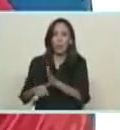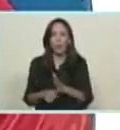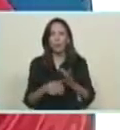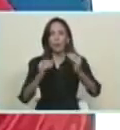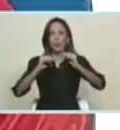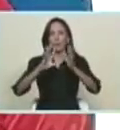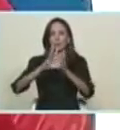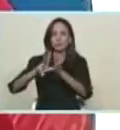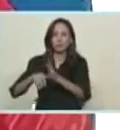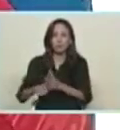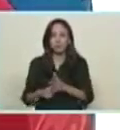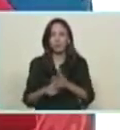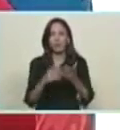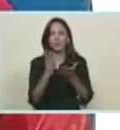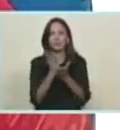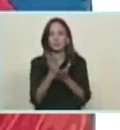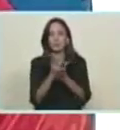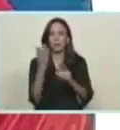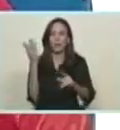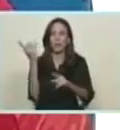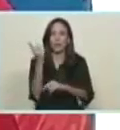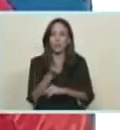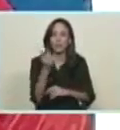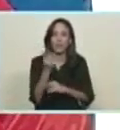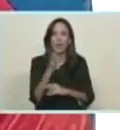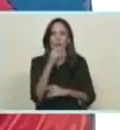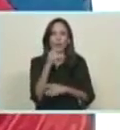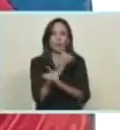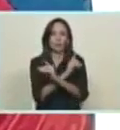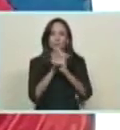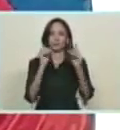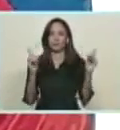más dictatoriales que las dictaduras que se conocieron como tal.